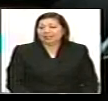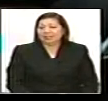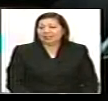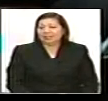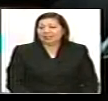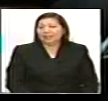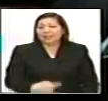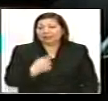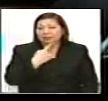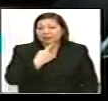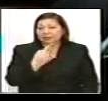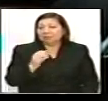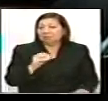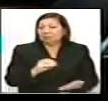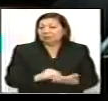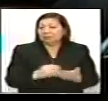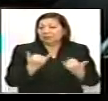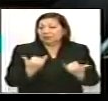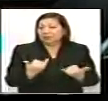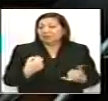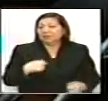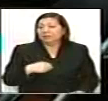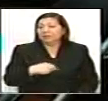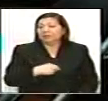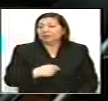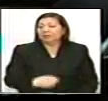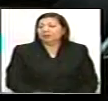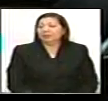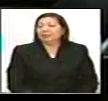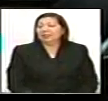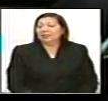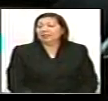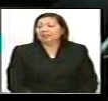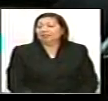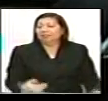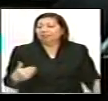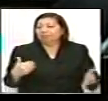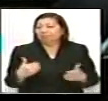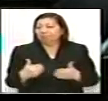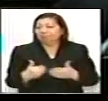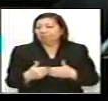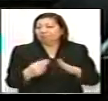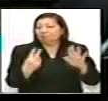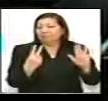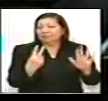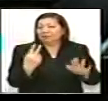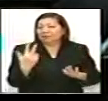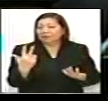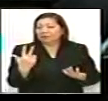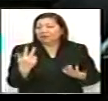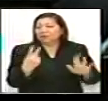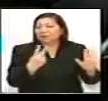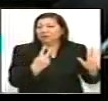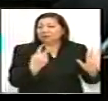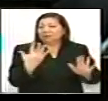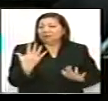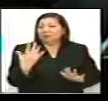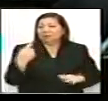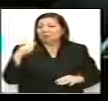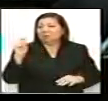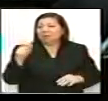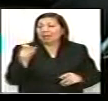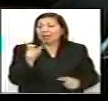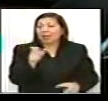la información más actualizada que nosotros, cerca del 73 o 75% de